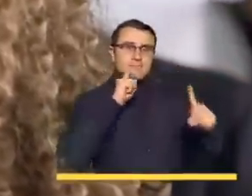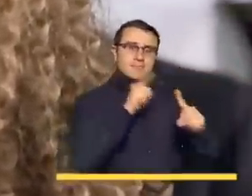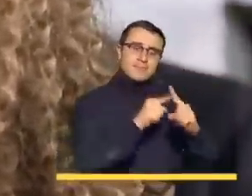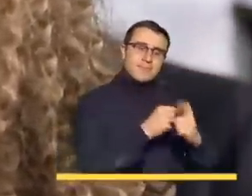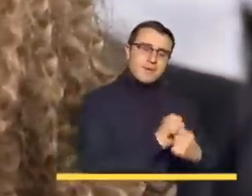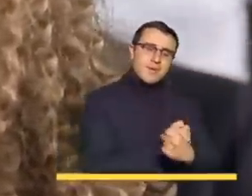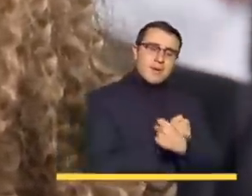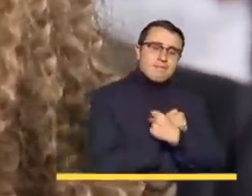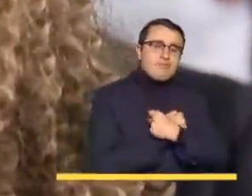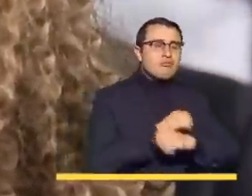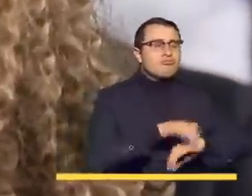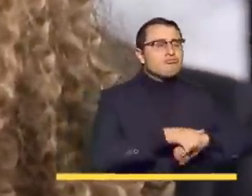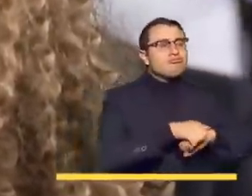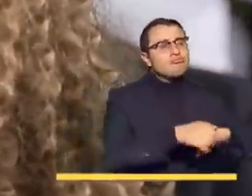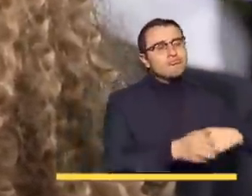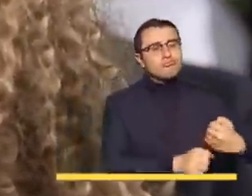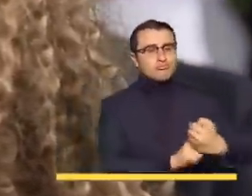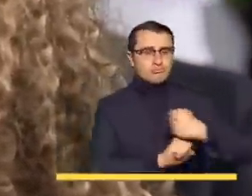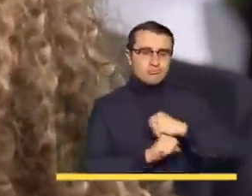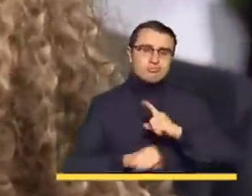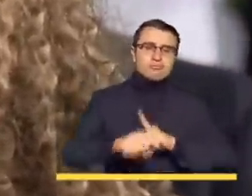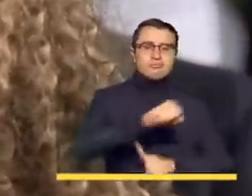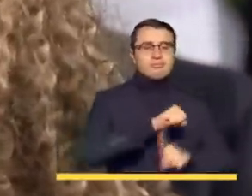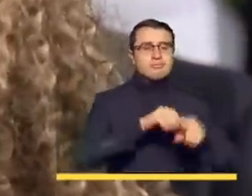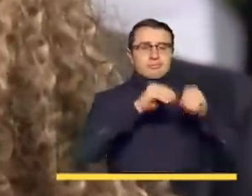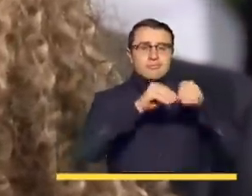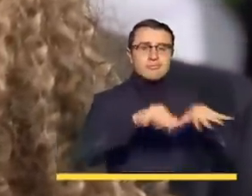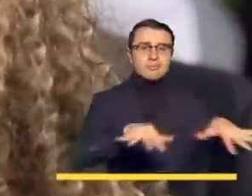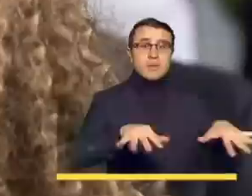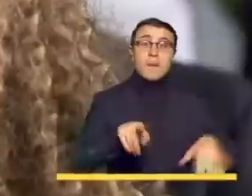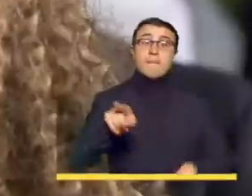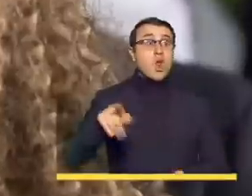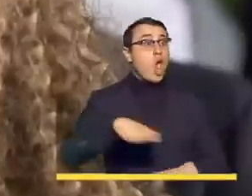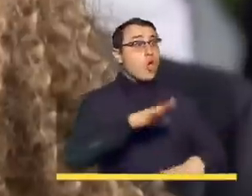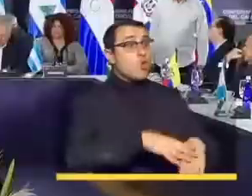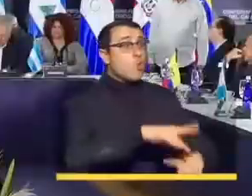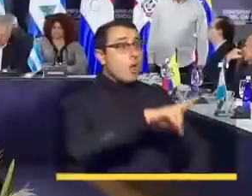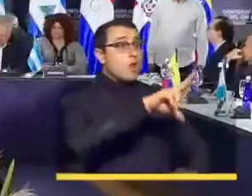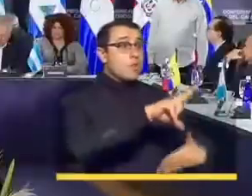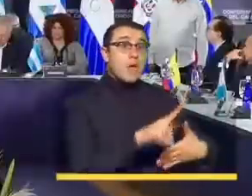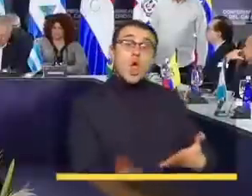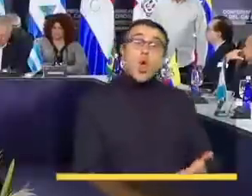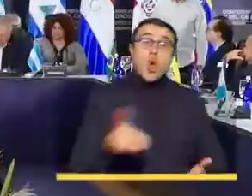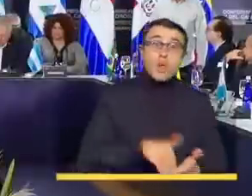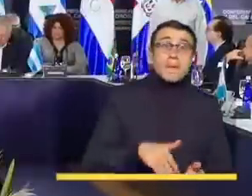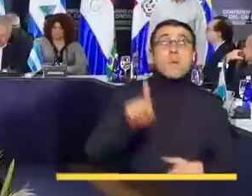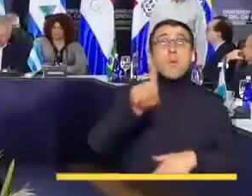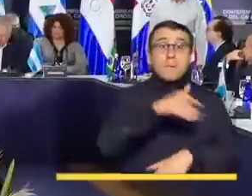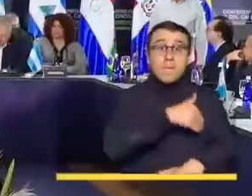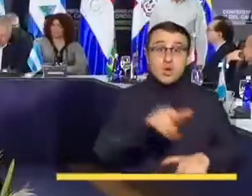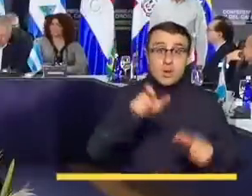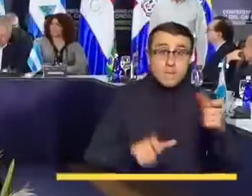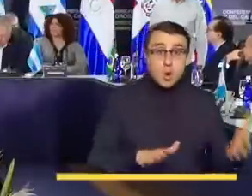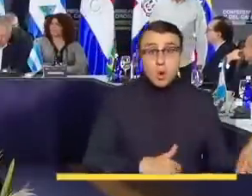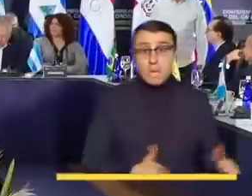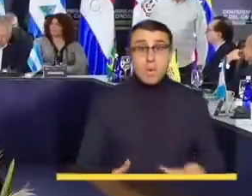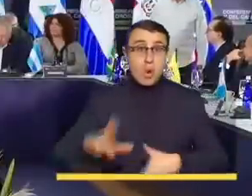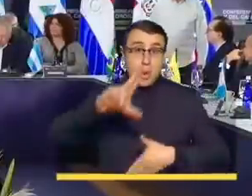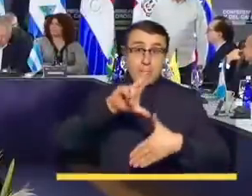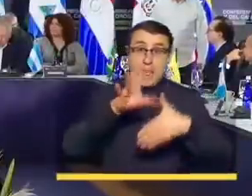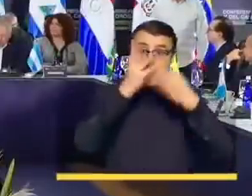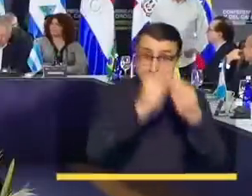en la sociedad. Pero no nos vengan a echar aquí la culpa y a producirnos otro 1 millón de muertos y acabar con América